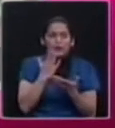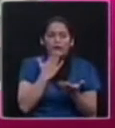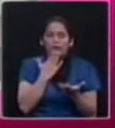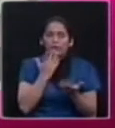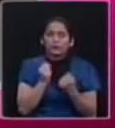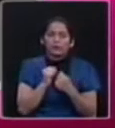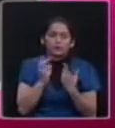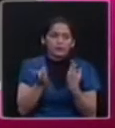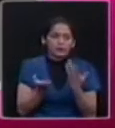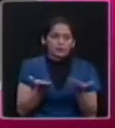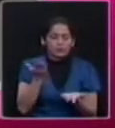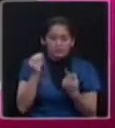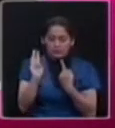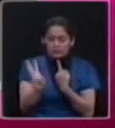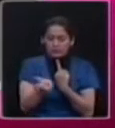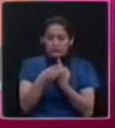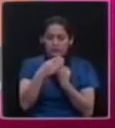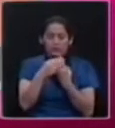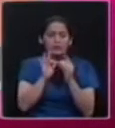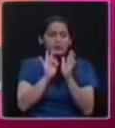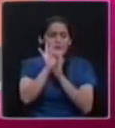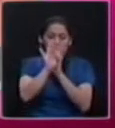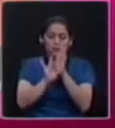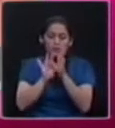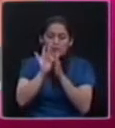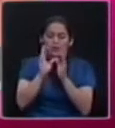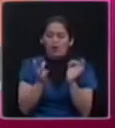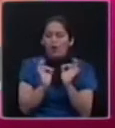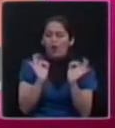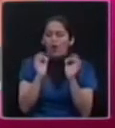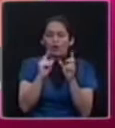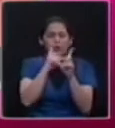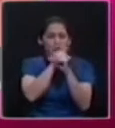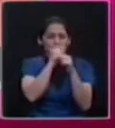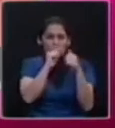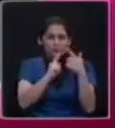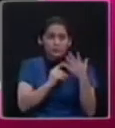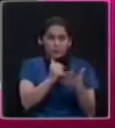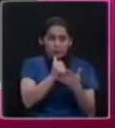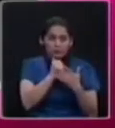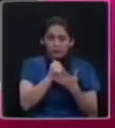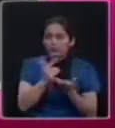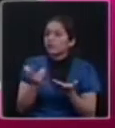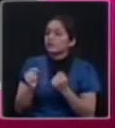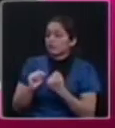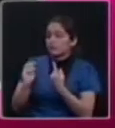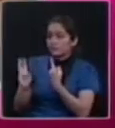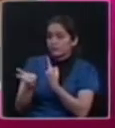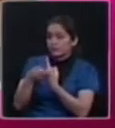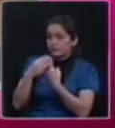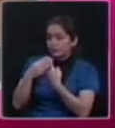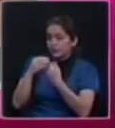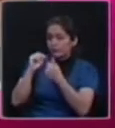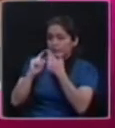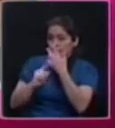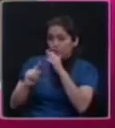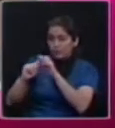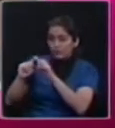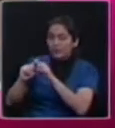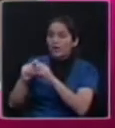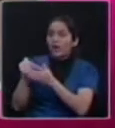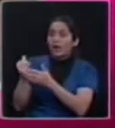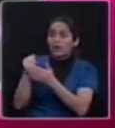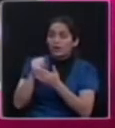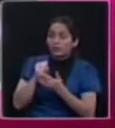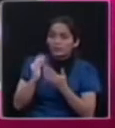cerca tan solo con un clic. Bueno, las redes sociales, todo el tema de Silicon Valley pone a disposición